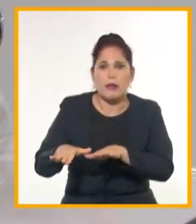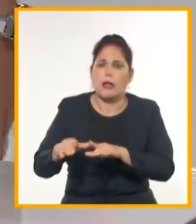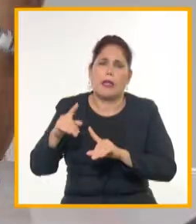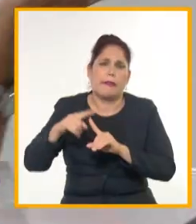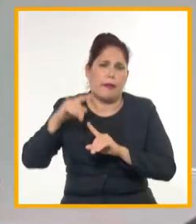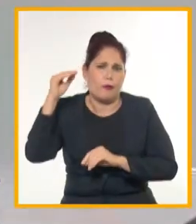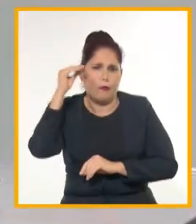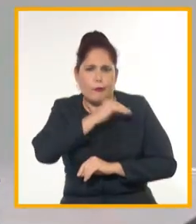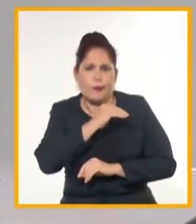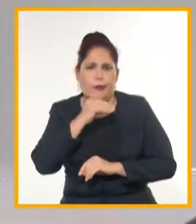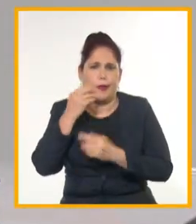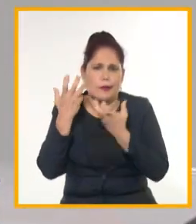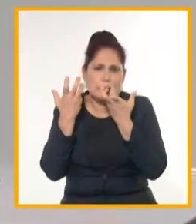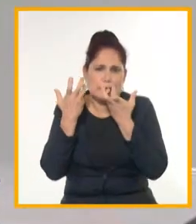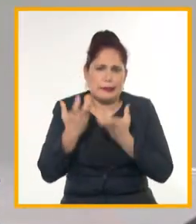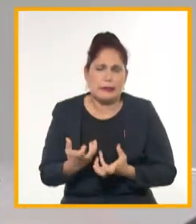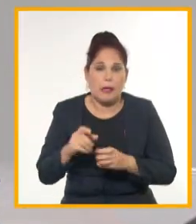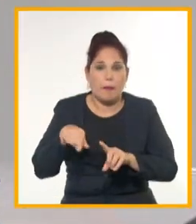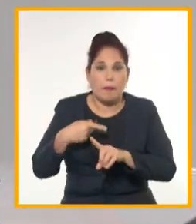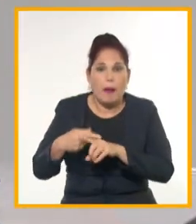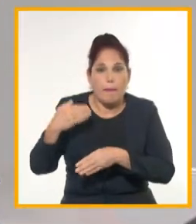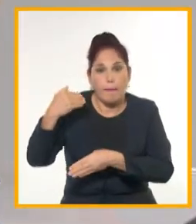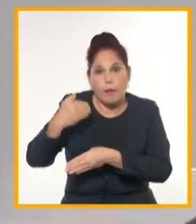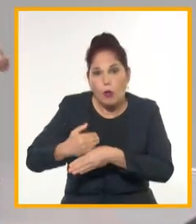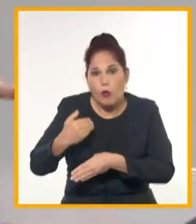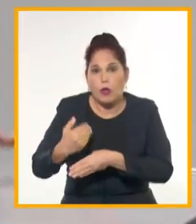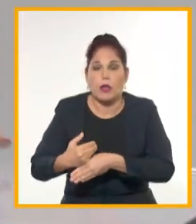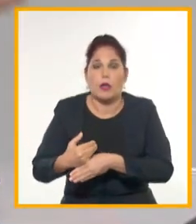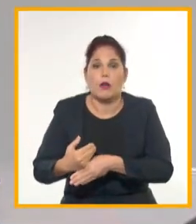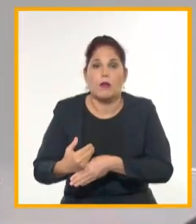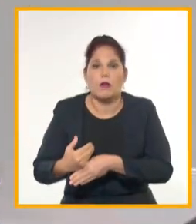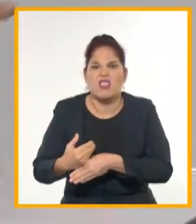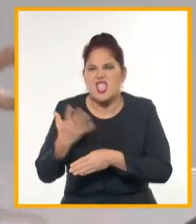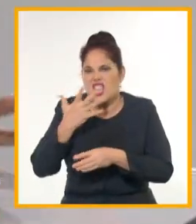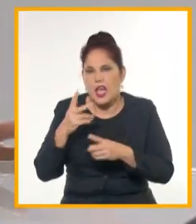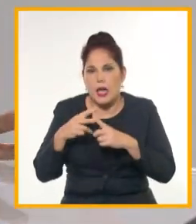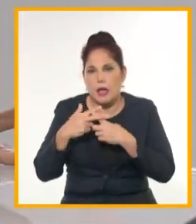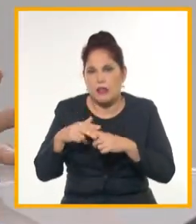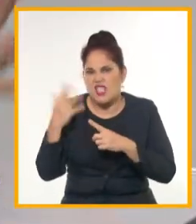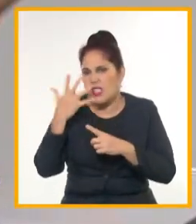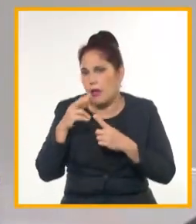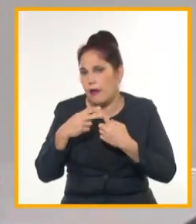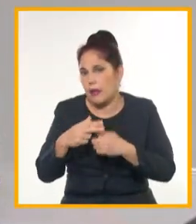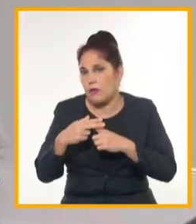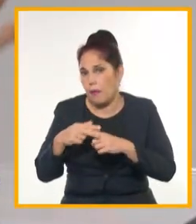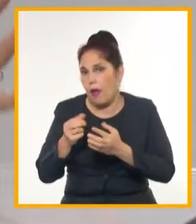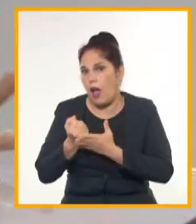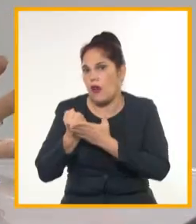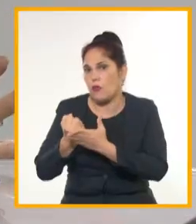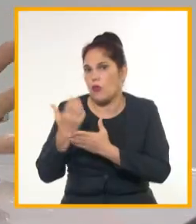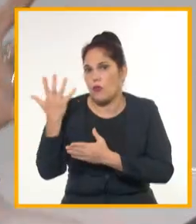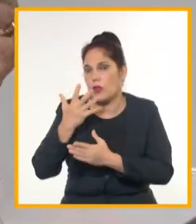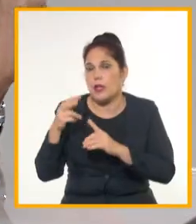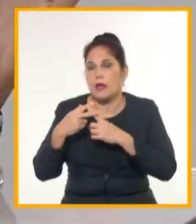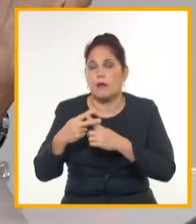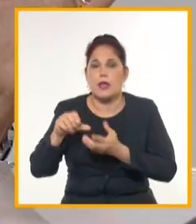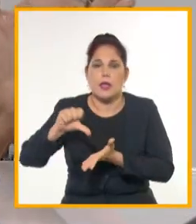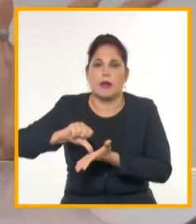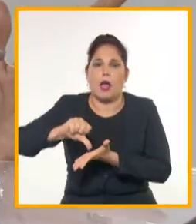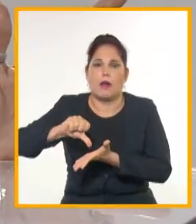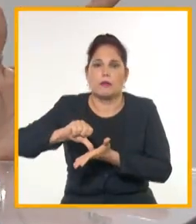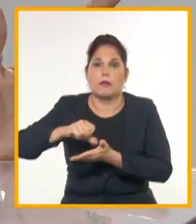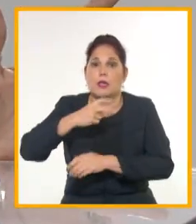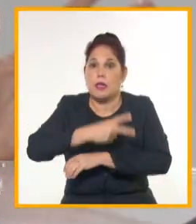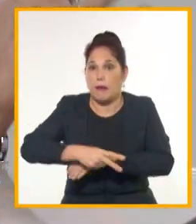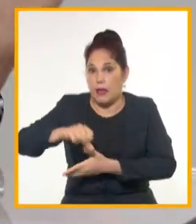deterioradas, por las medidas de bloqueo, por la falta de insumos, lo resolvió, quiero decir, ayudó a que fue Irán. Pero además, Irán